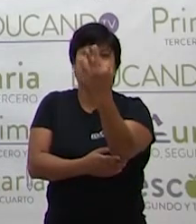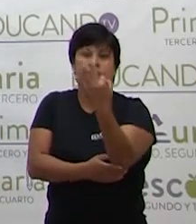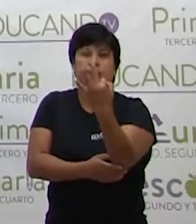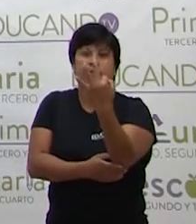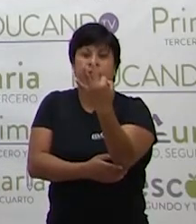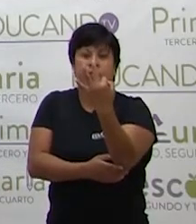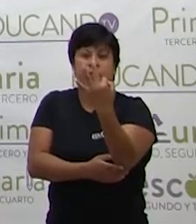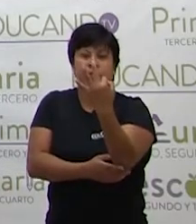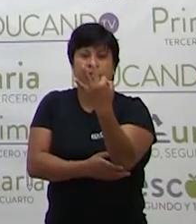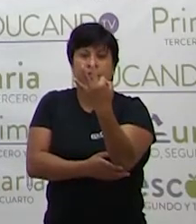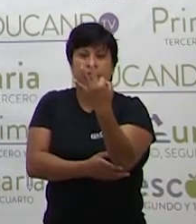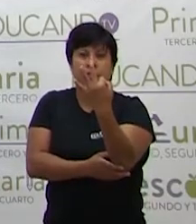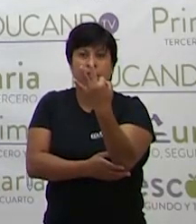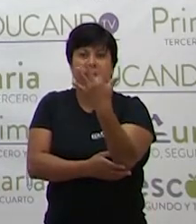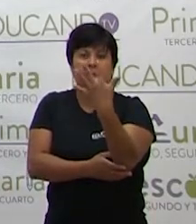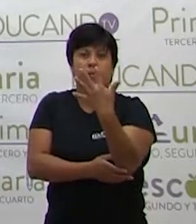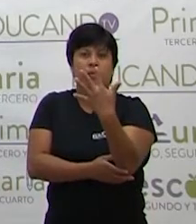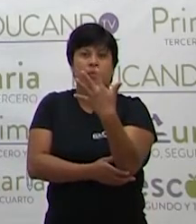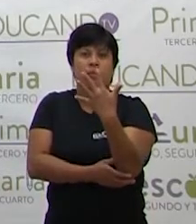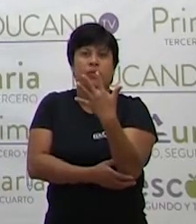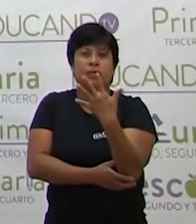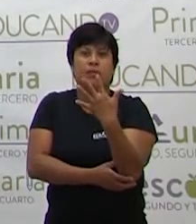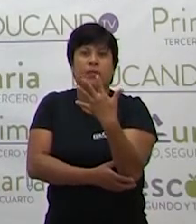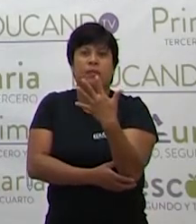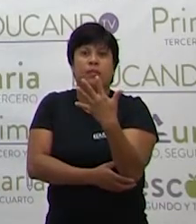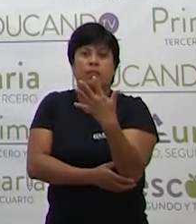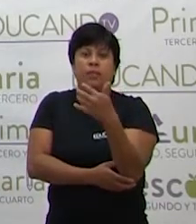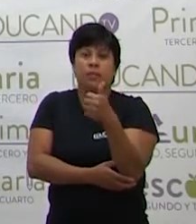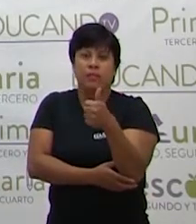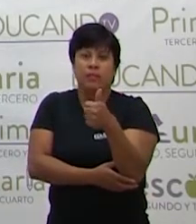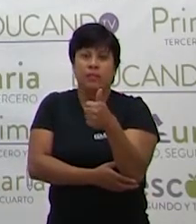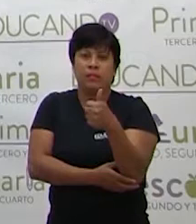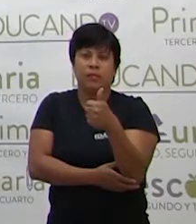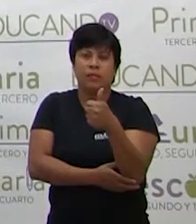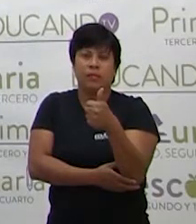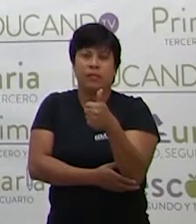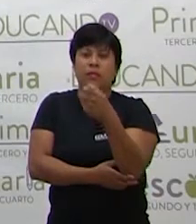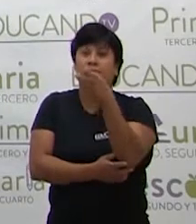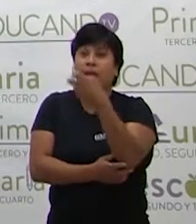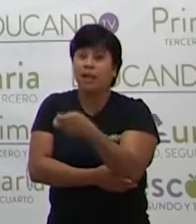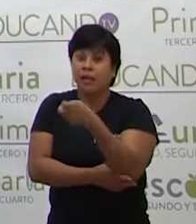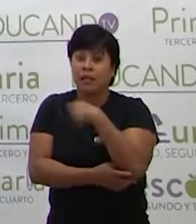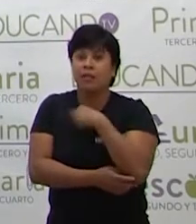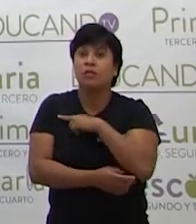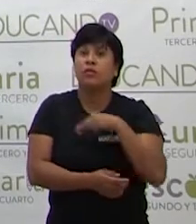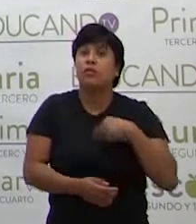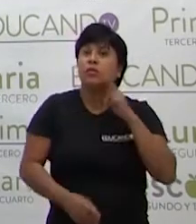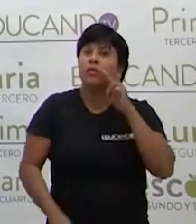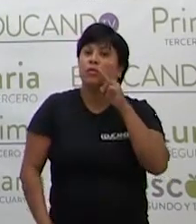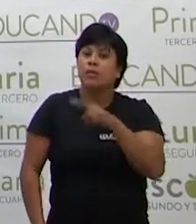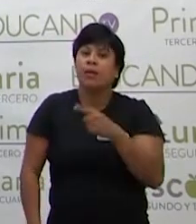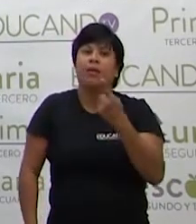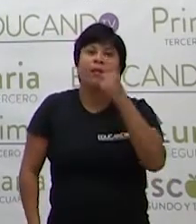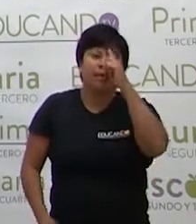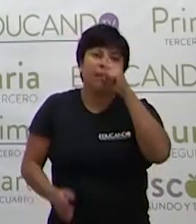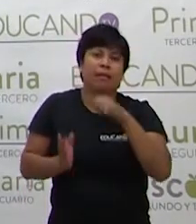3, 5, 6. Aquí ya puedo determinar, ¿tú qué crees?